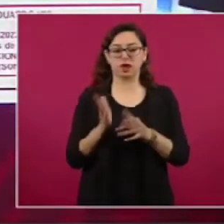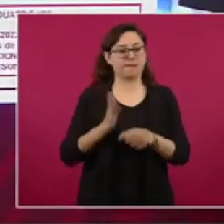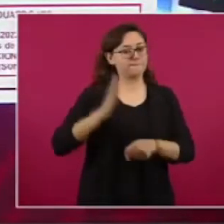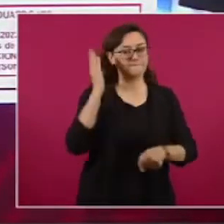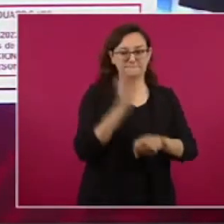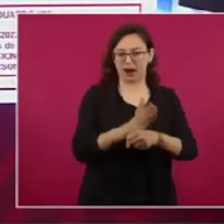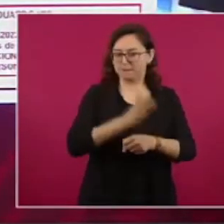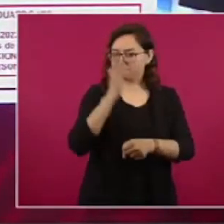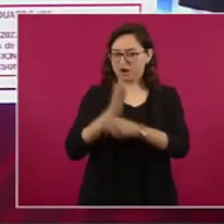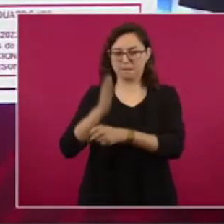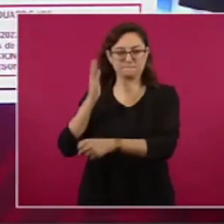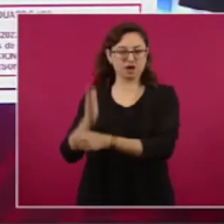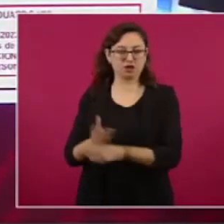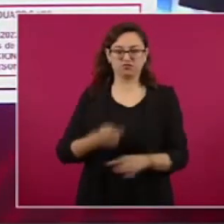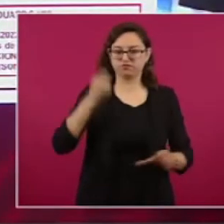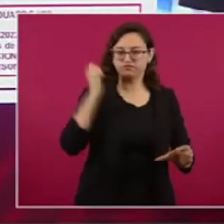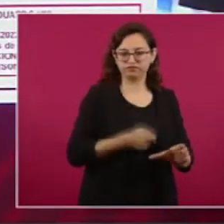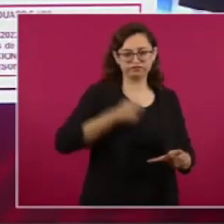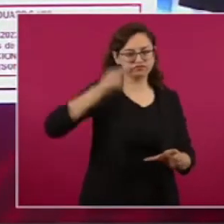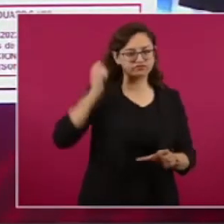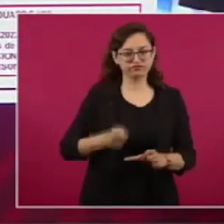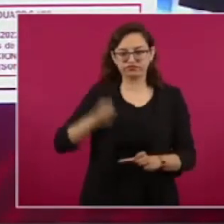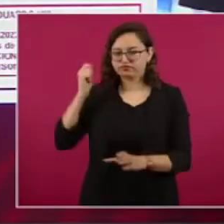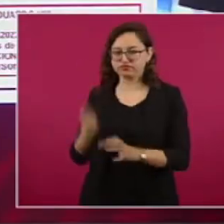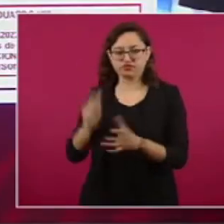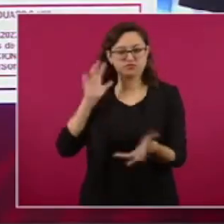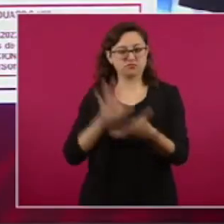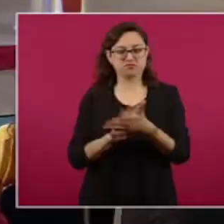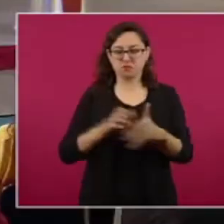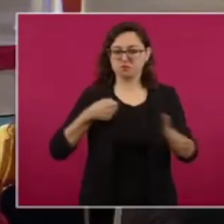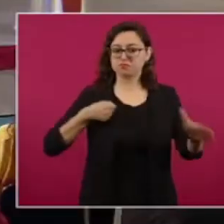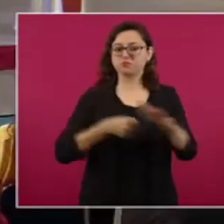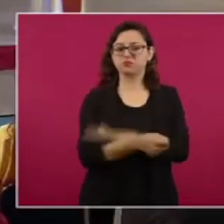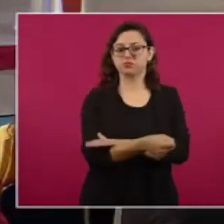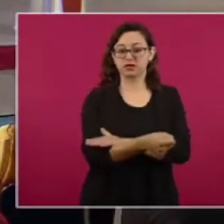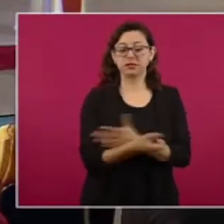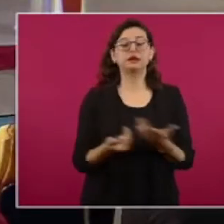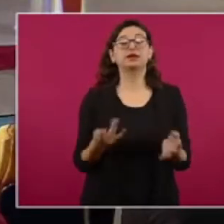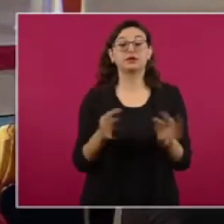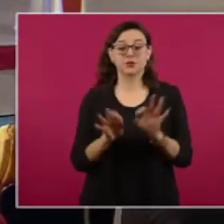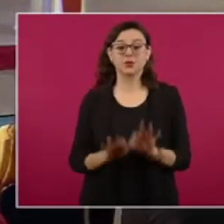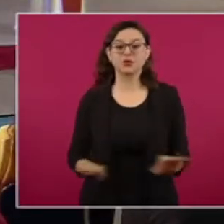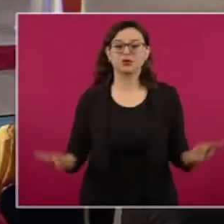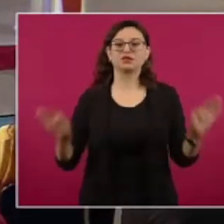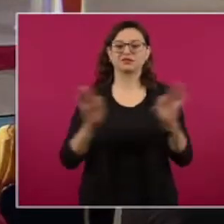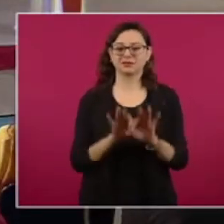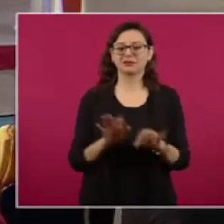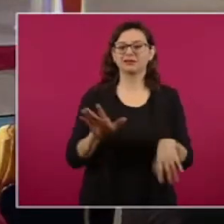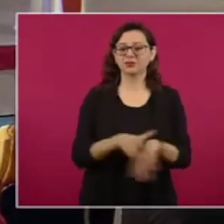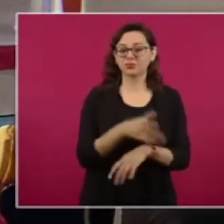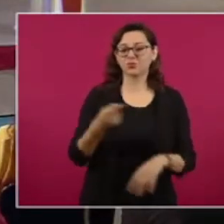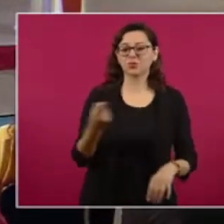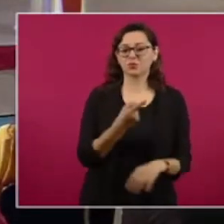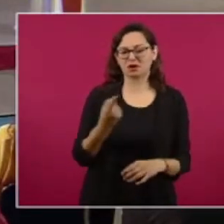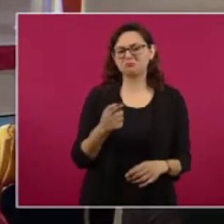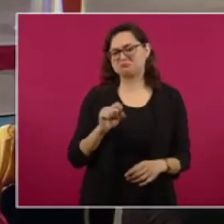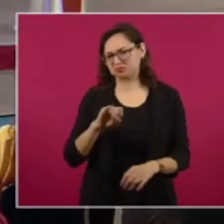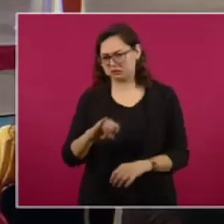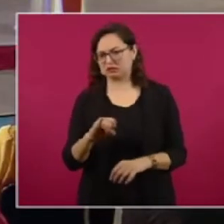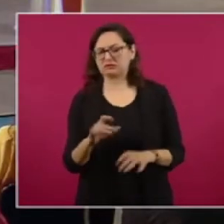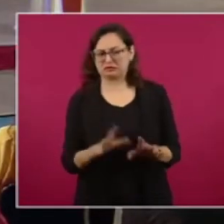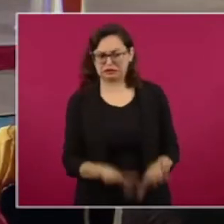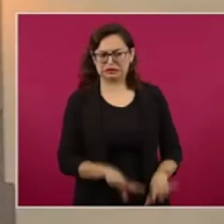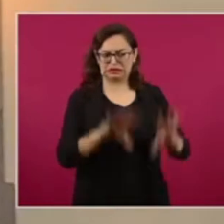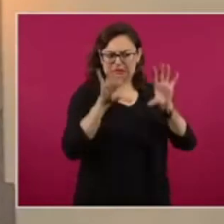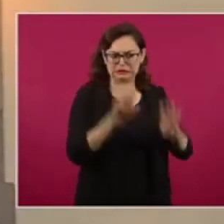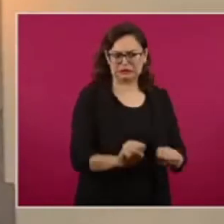sentencias condenatorias. Esto es importante porque no se trata solamente de la detención, de la vinculación a proceso